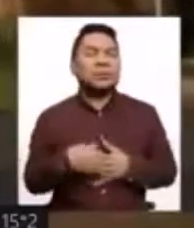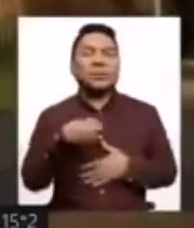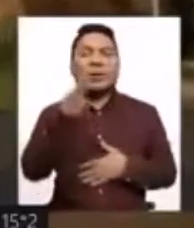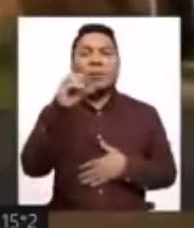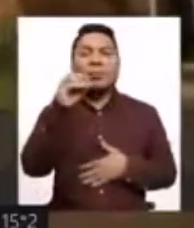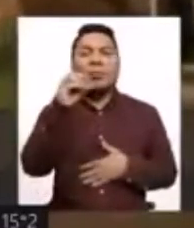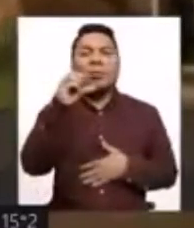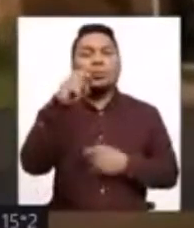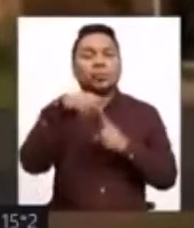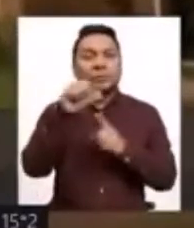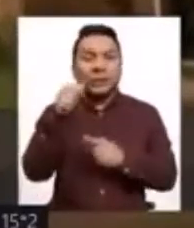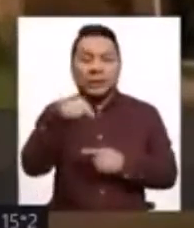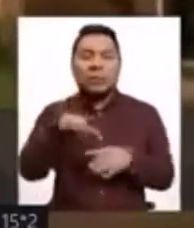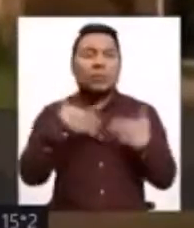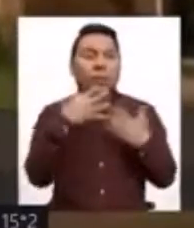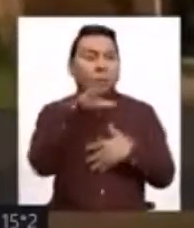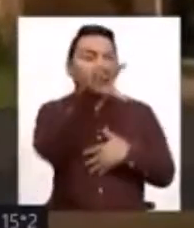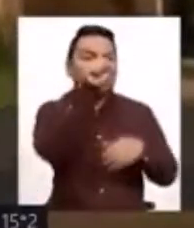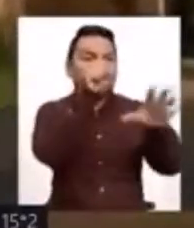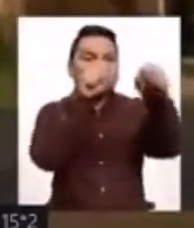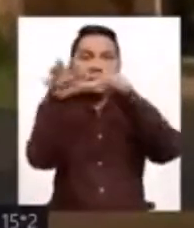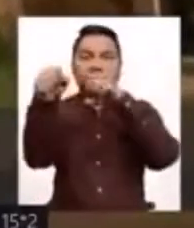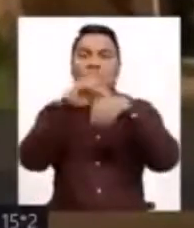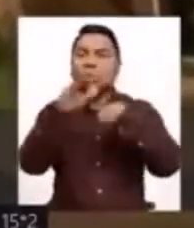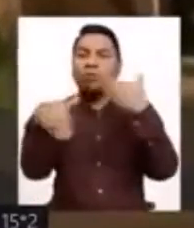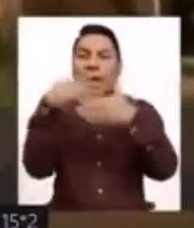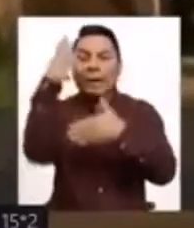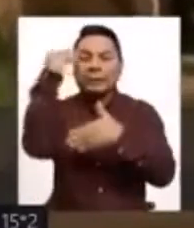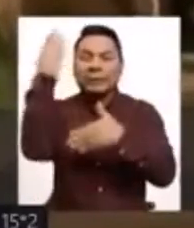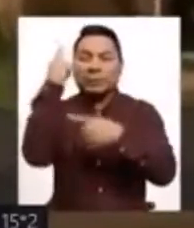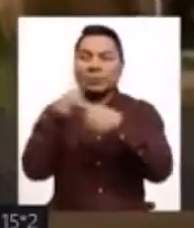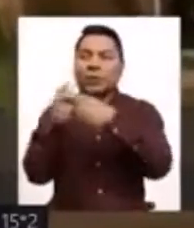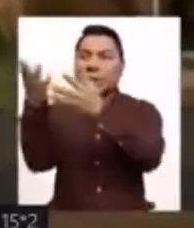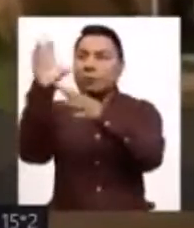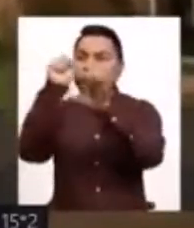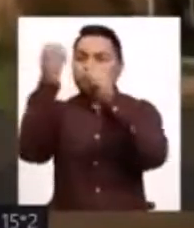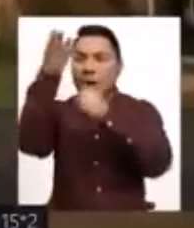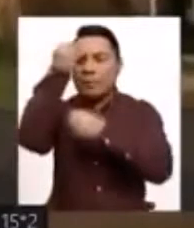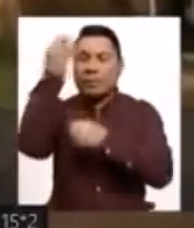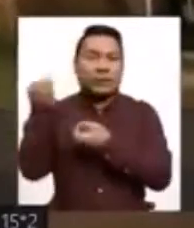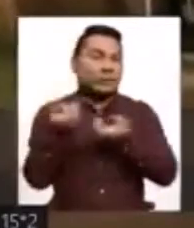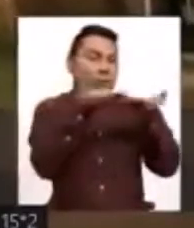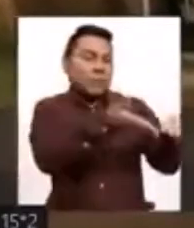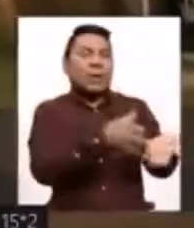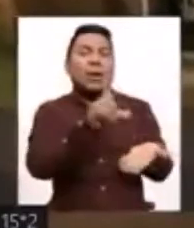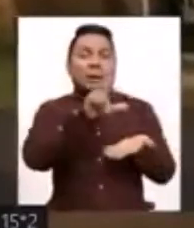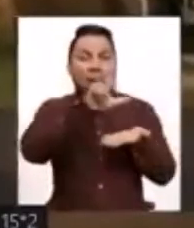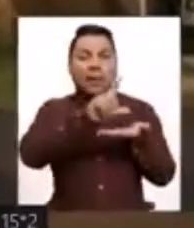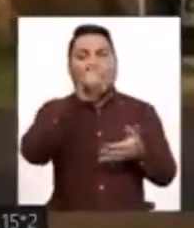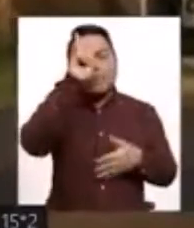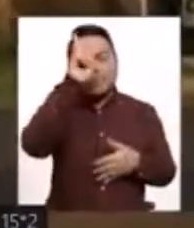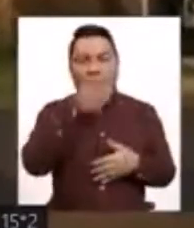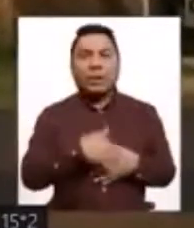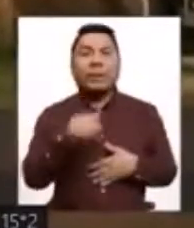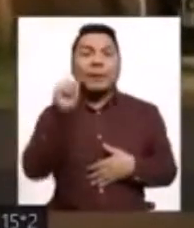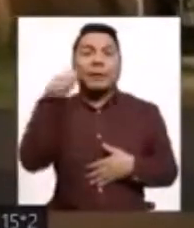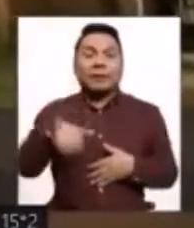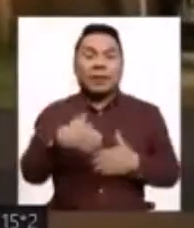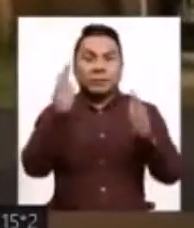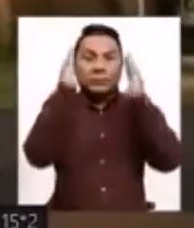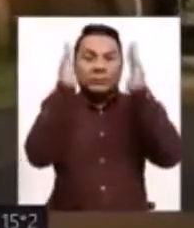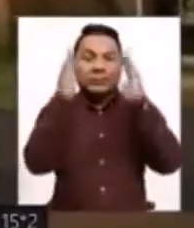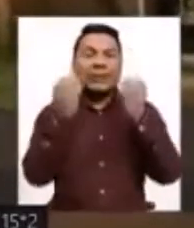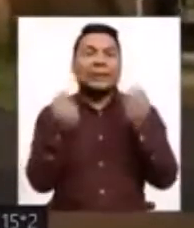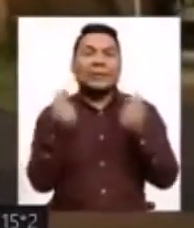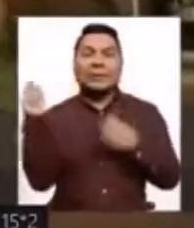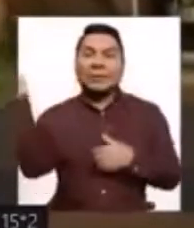decir, capturar las mejores experiencias para poder transmitirlas a nuestro país. Nosotros mañana estaremos permanentemente atentos a la llegada del